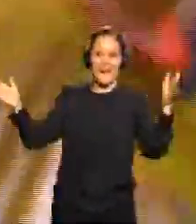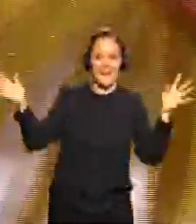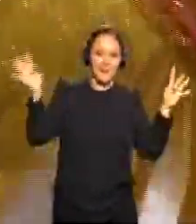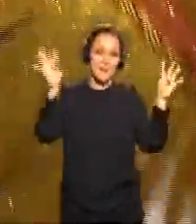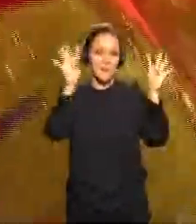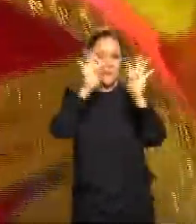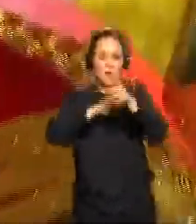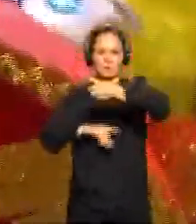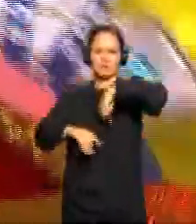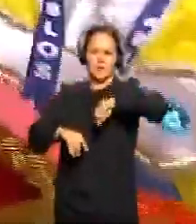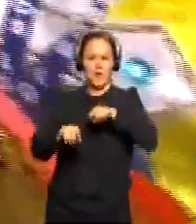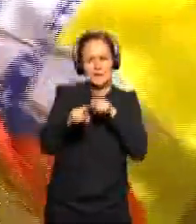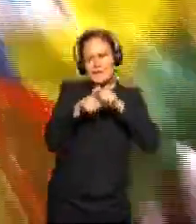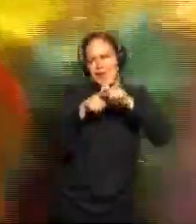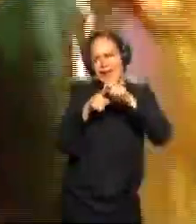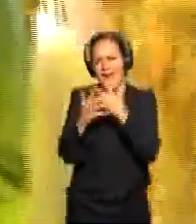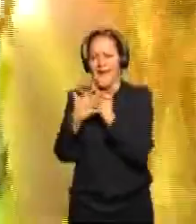carnaval y somos